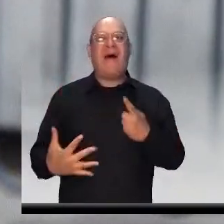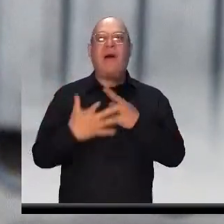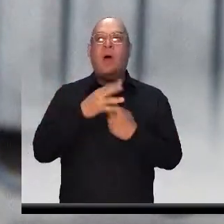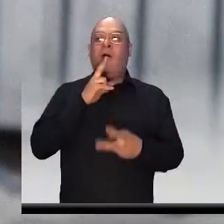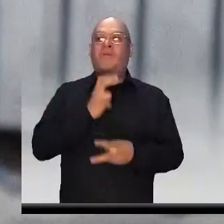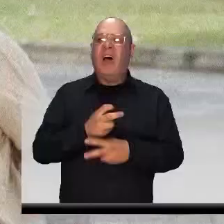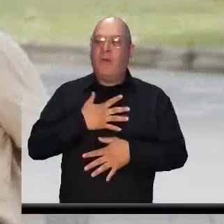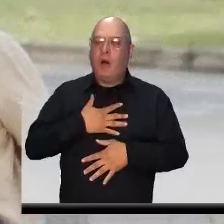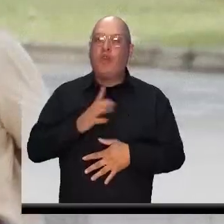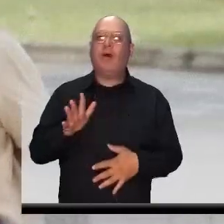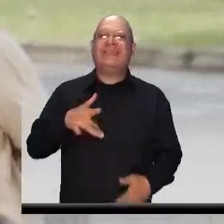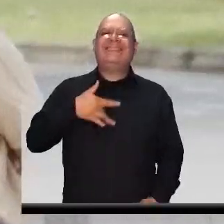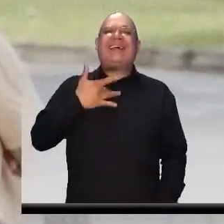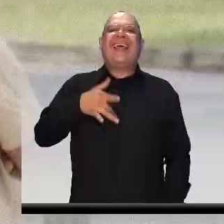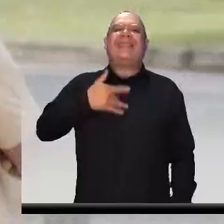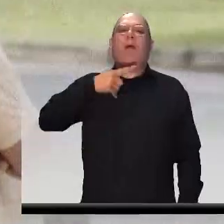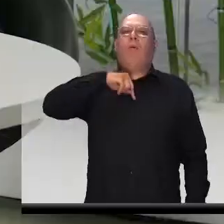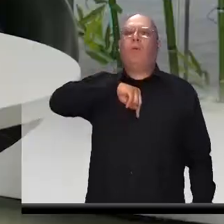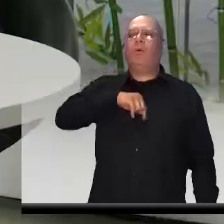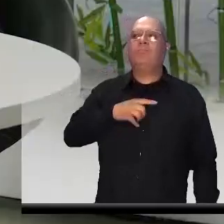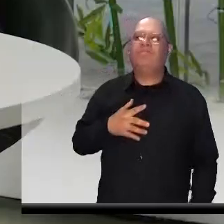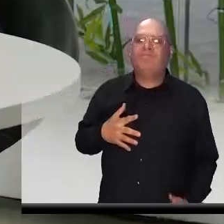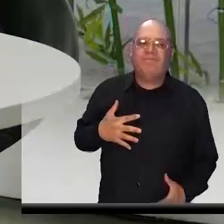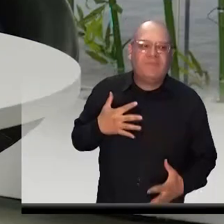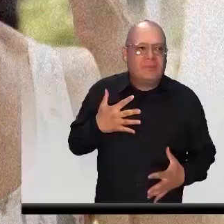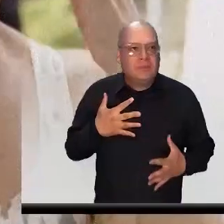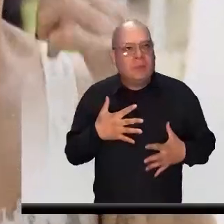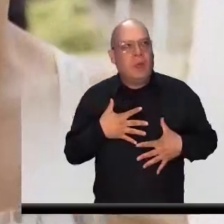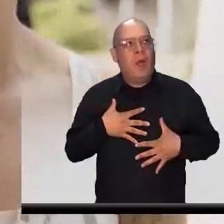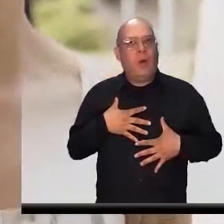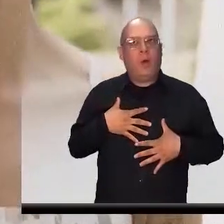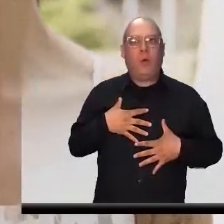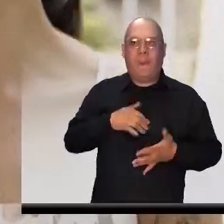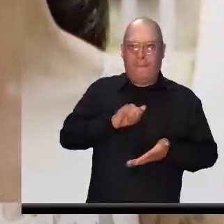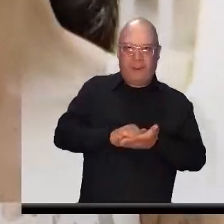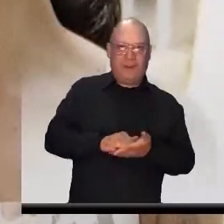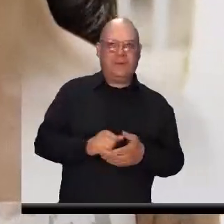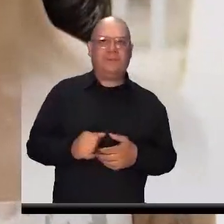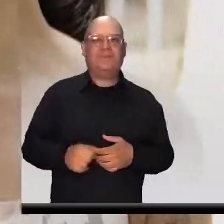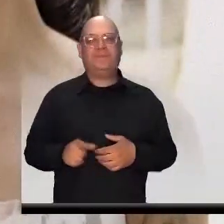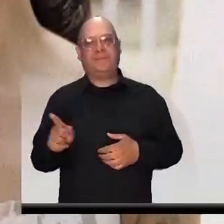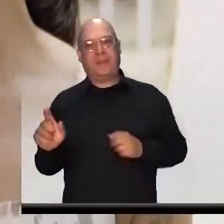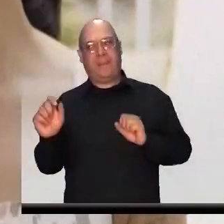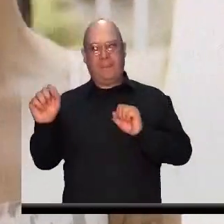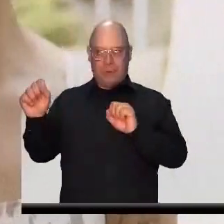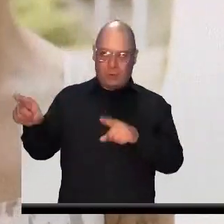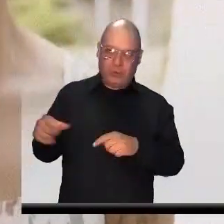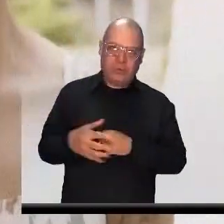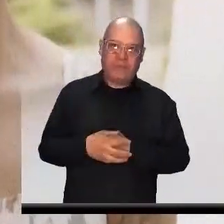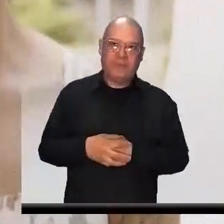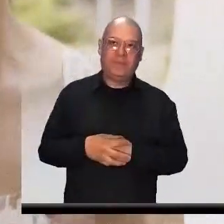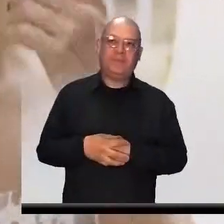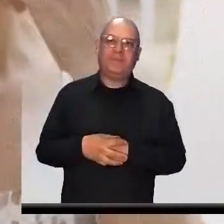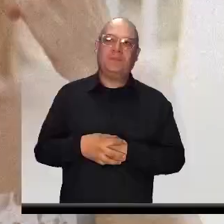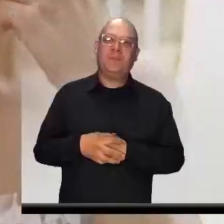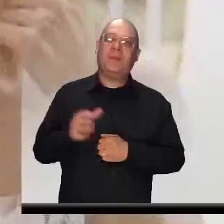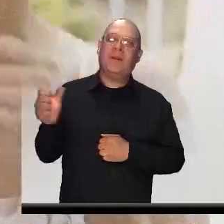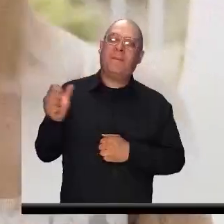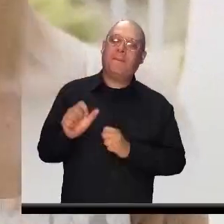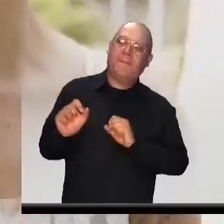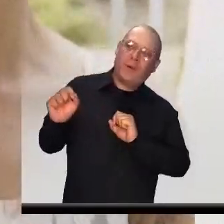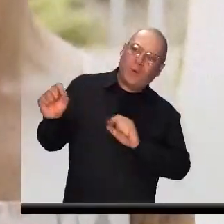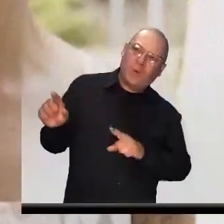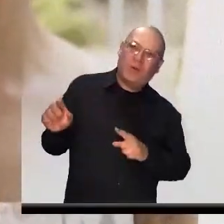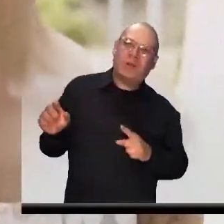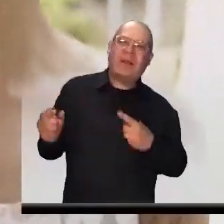como sensación, o sea, como esa disconfort ya para respirar. Gracias. Una consultica a propósito, ya que va a tener esa especialista invitada. ¿Qué acciones